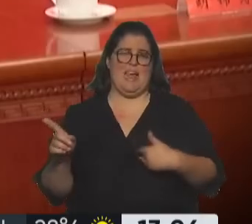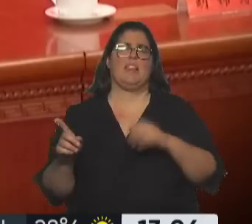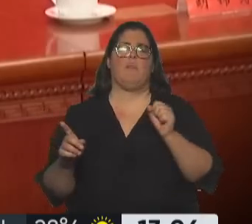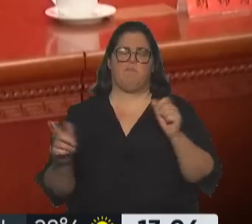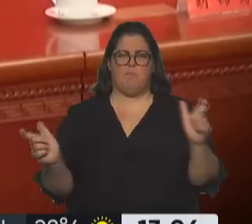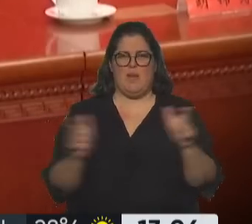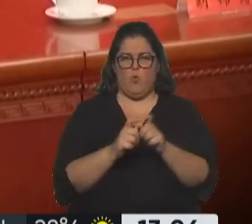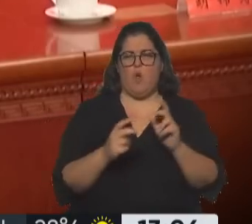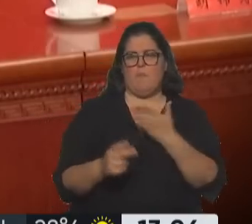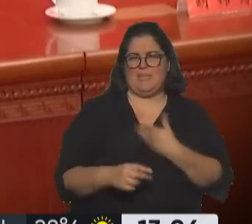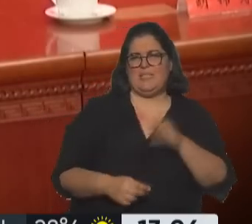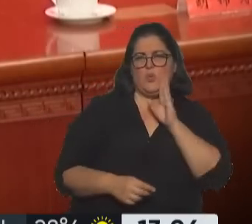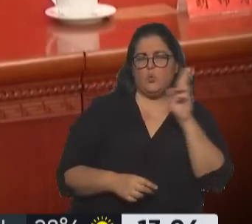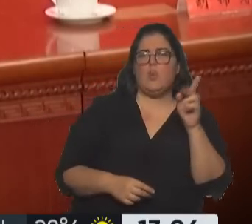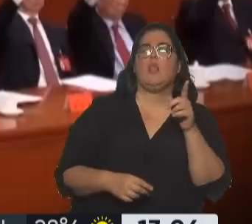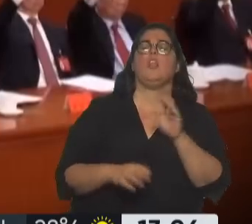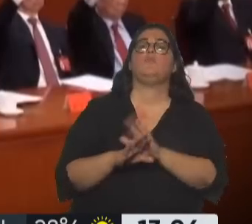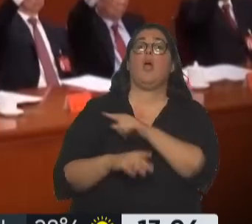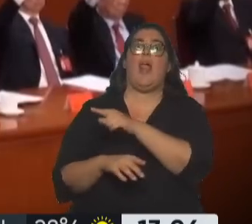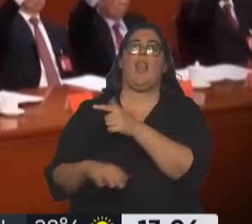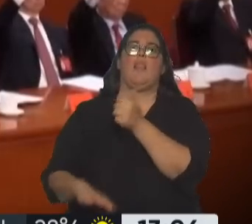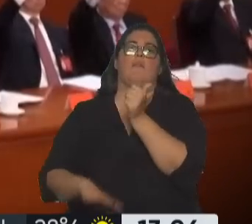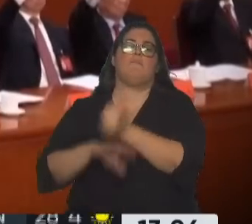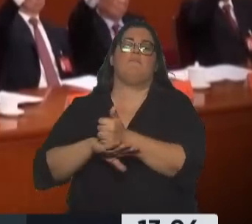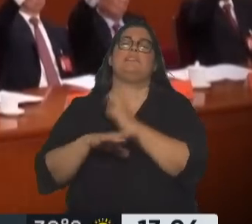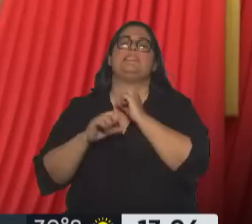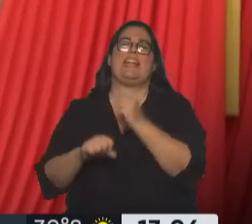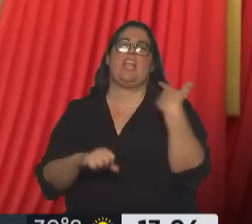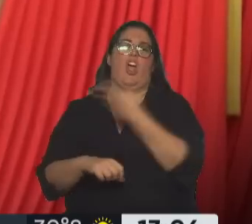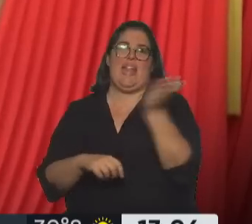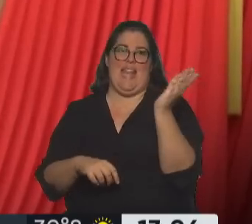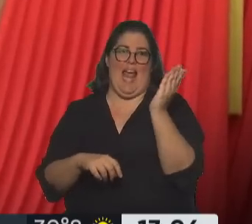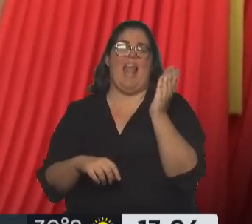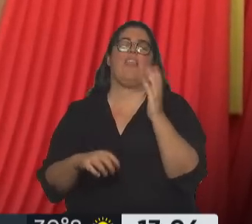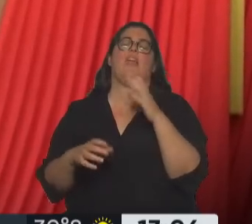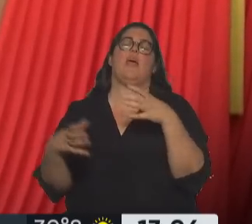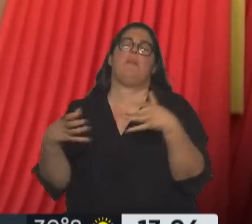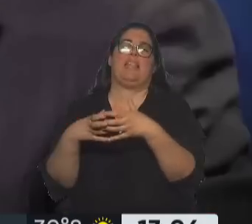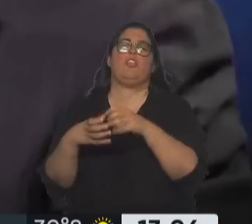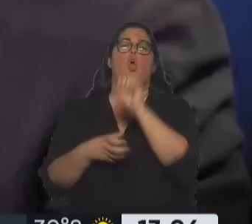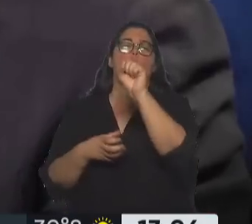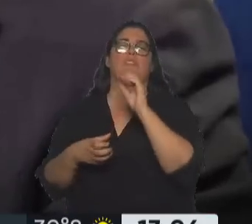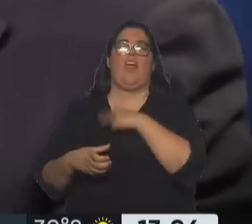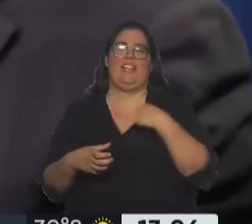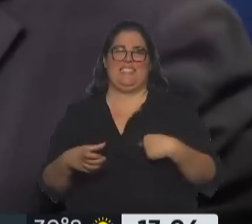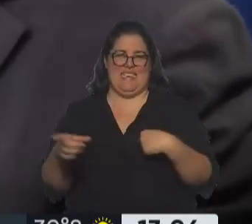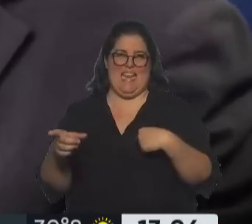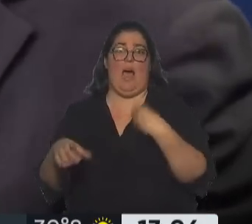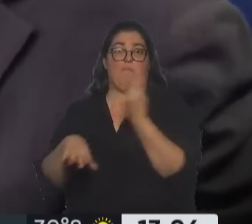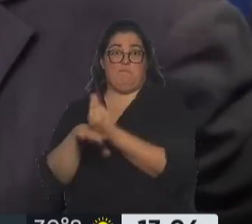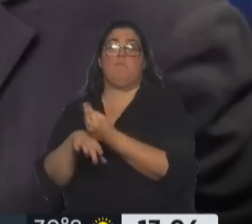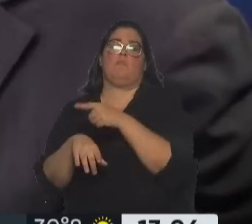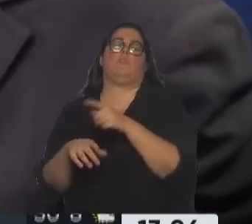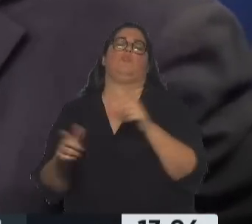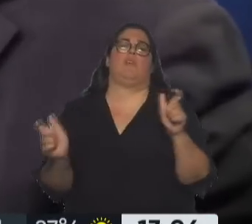tras lograr una inédita concentración del poder al ser nombrado como secretario general del Partido Comunista Chino. Biden, en tanto, buscaba